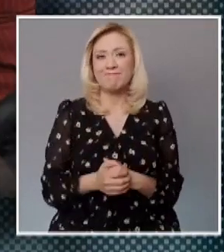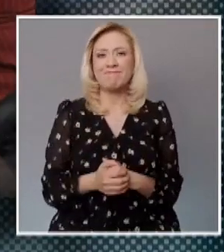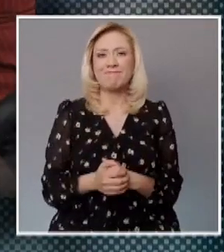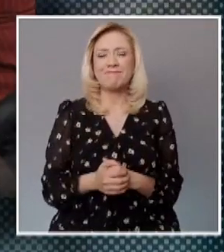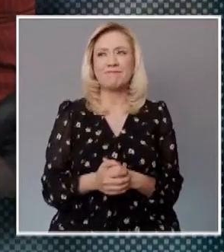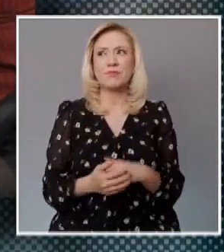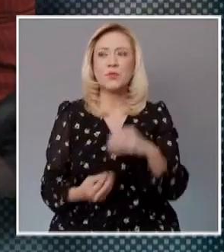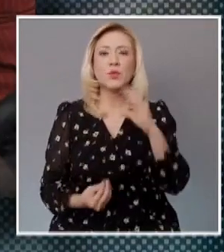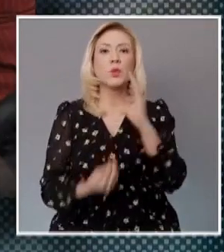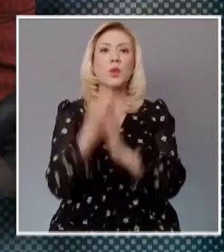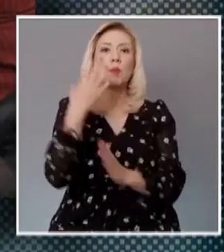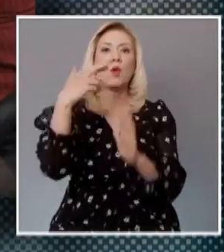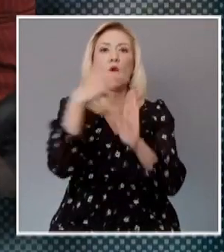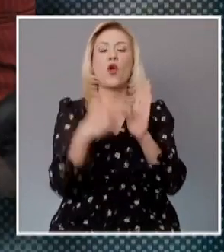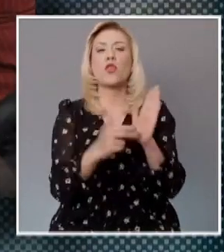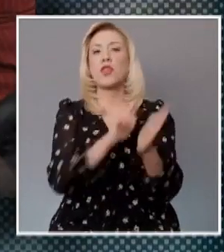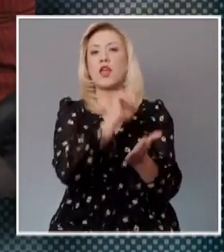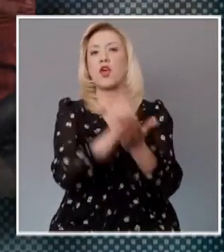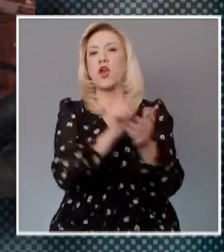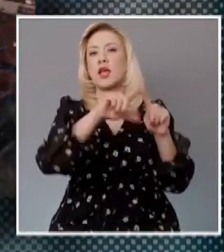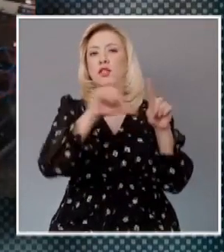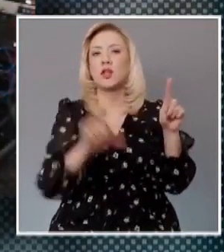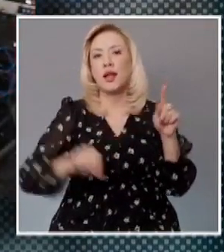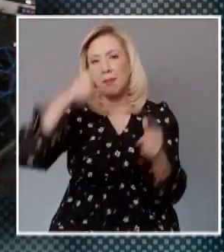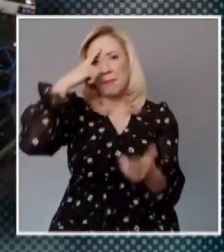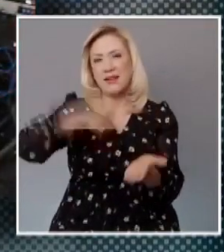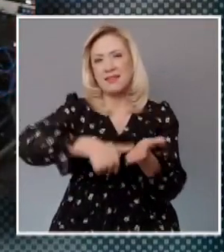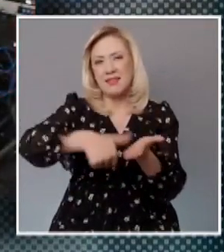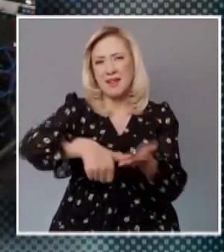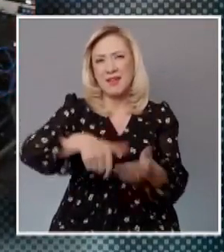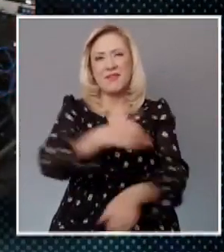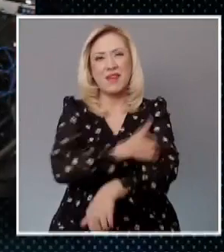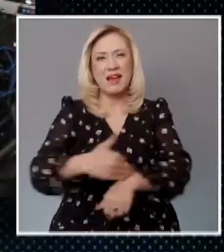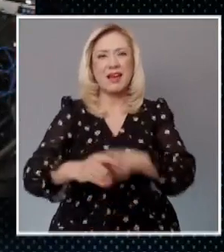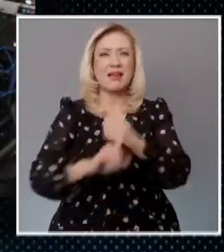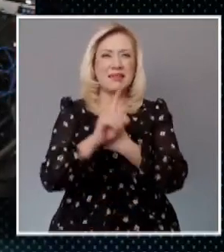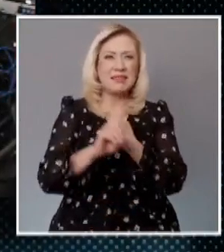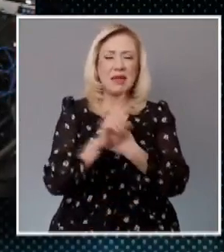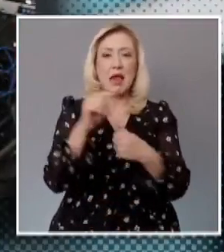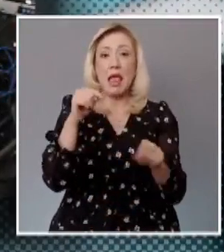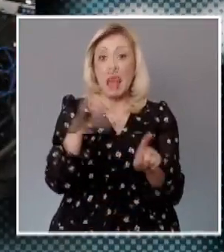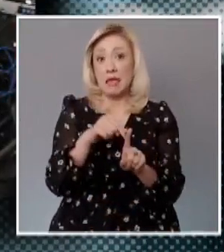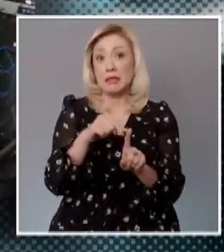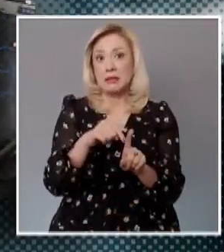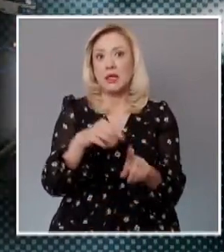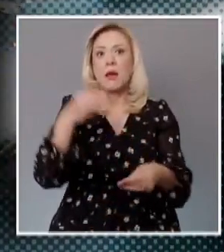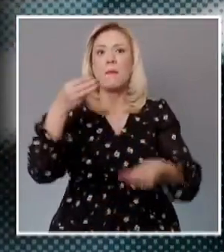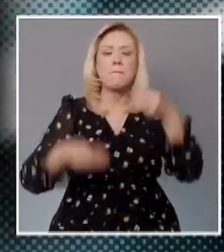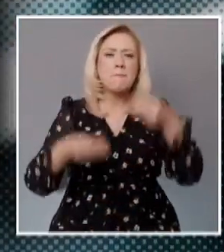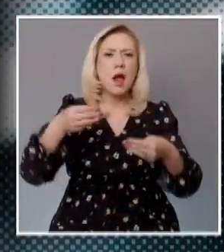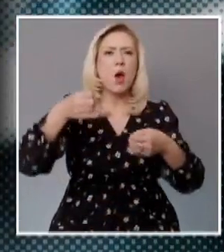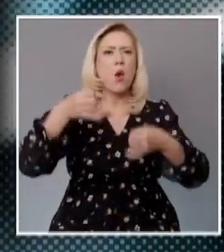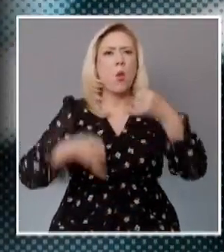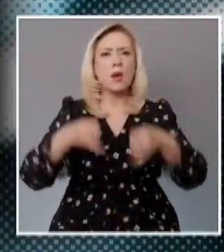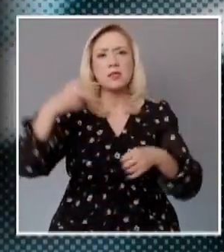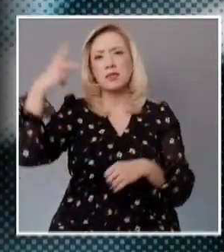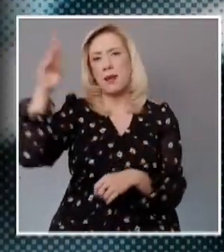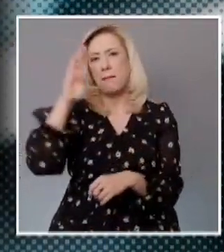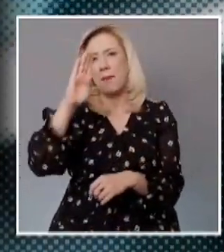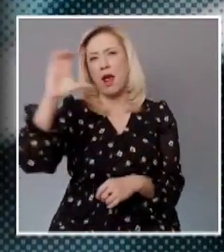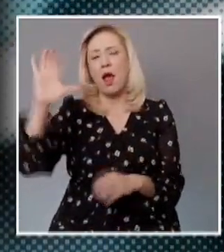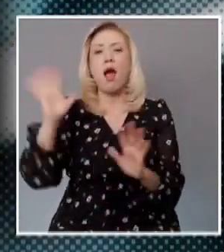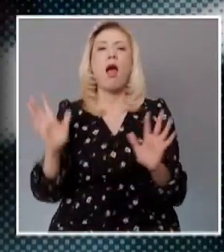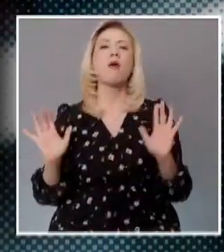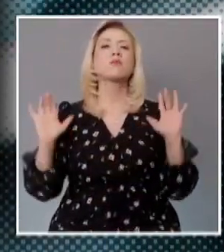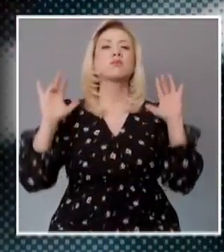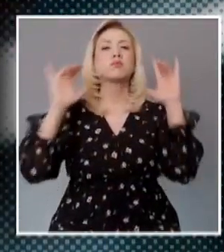Código Nacional de Procedimientos Civiles y Familiares, magistrados y jueces de primera instancia de Baja California asistieron a la presentación de